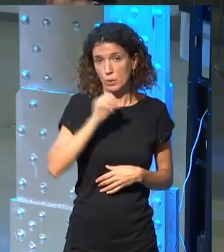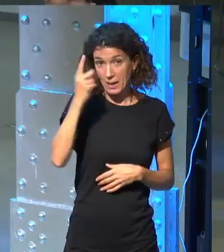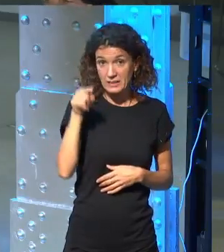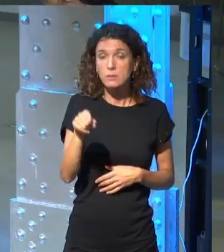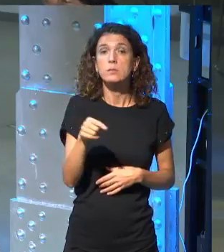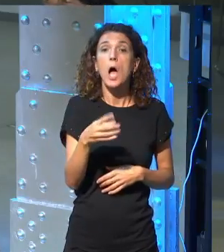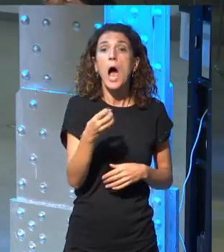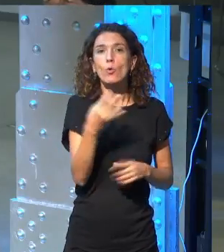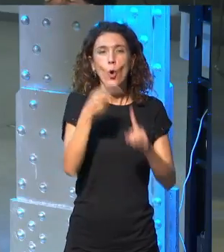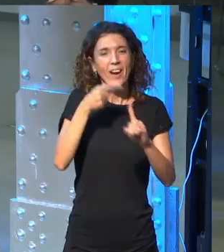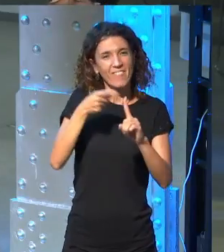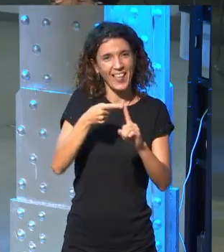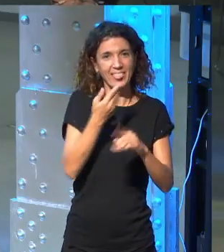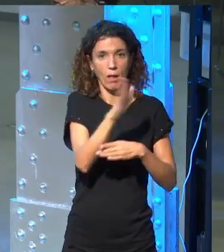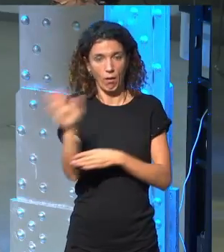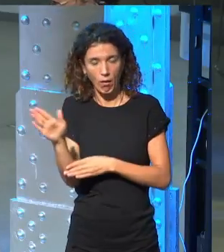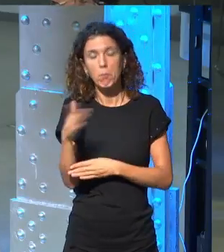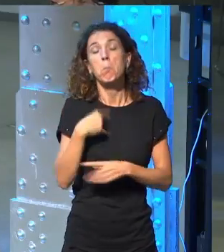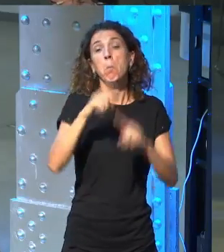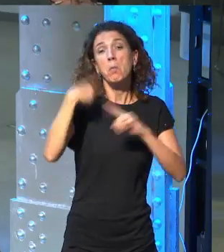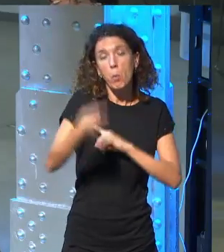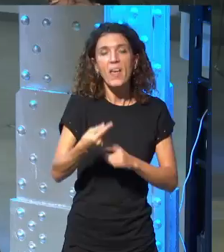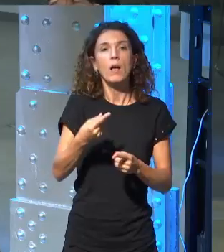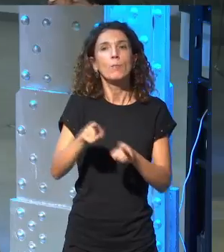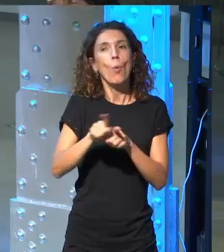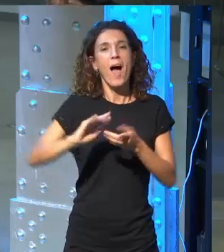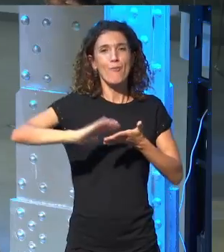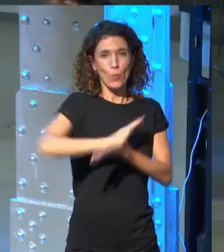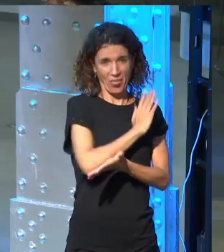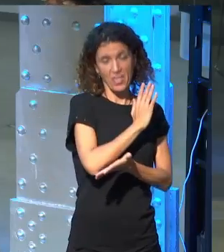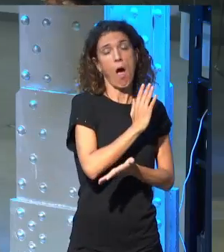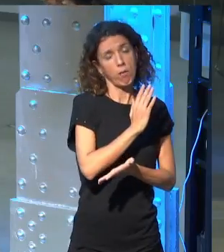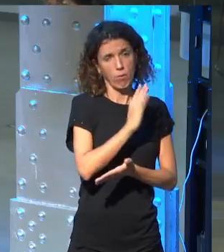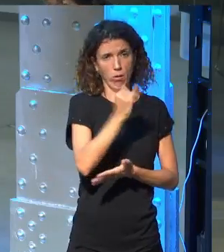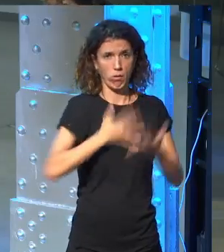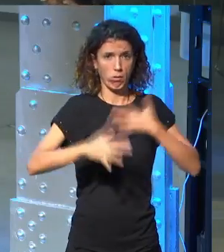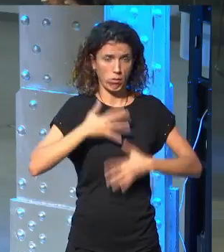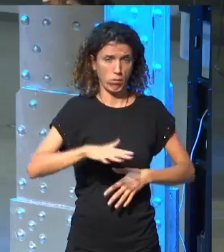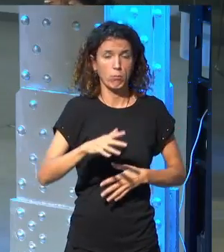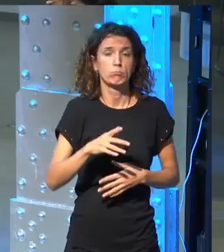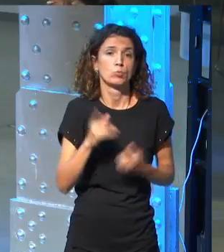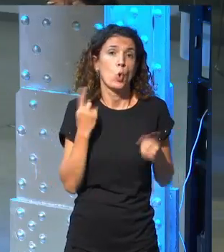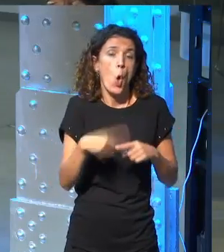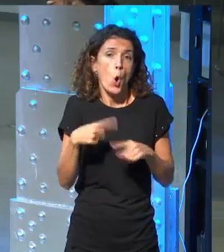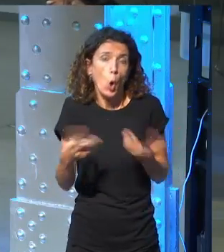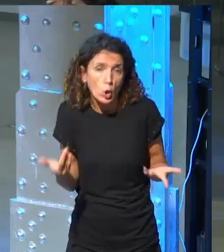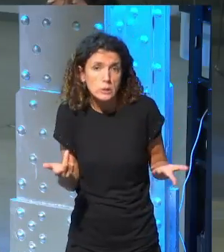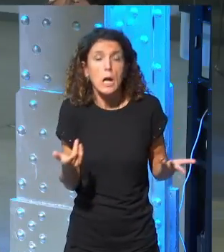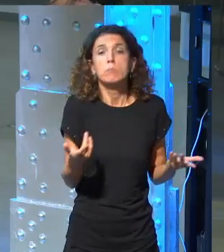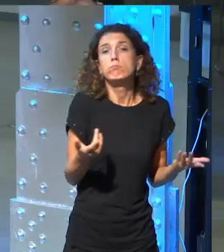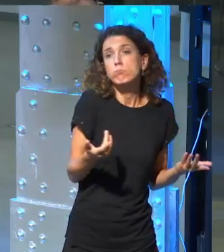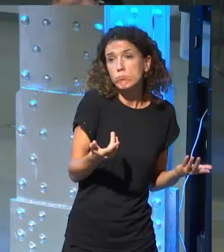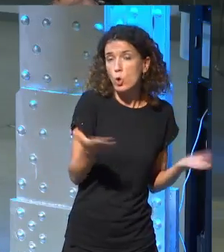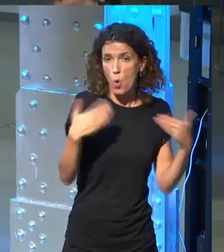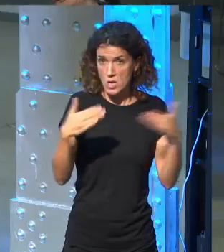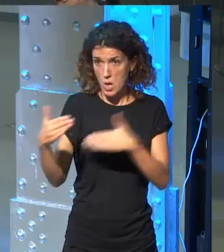pero bueno, he traído unos cuantos referentes que luego a posteriori sí que he pensado que han podido influenciar de un modo u otro, ¿no? Por simplemente lanzar cosas que no